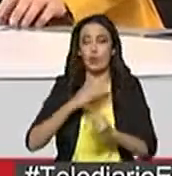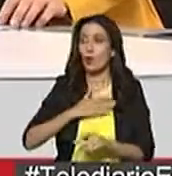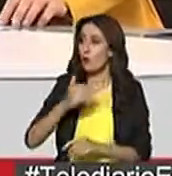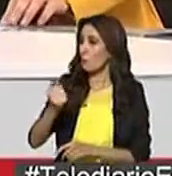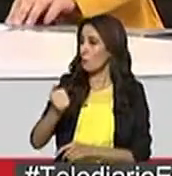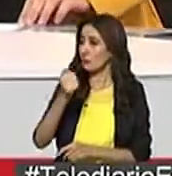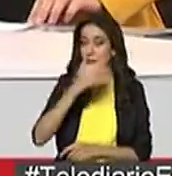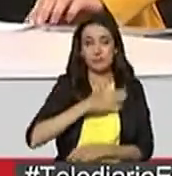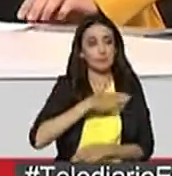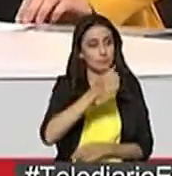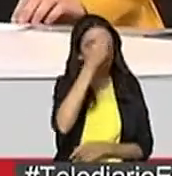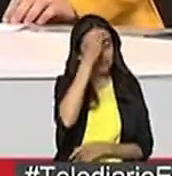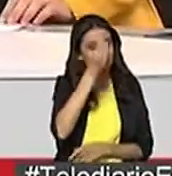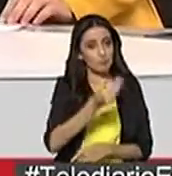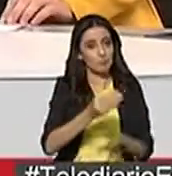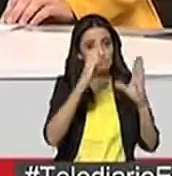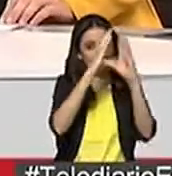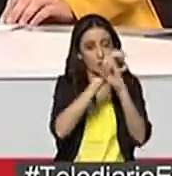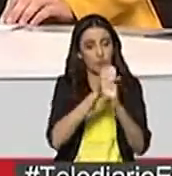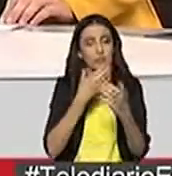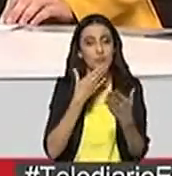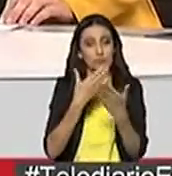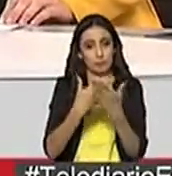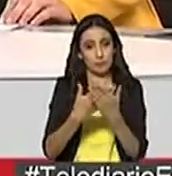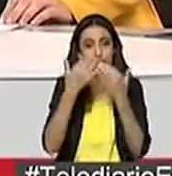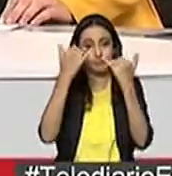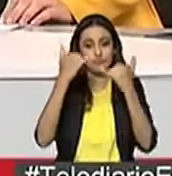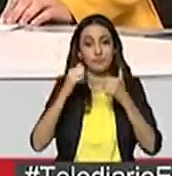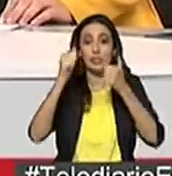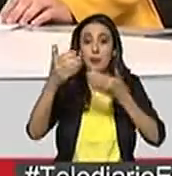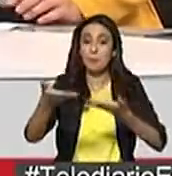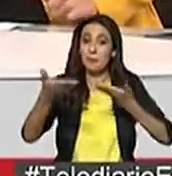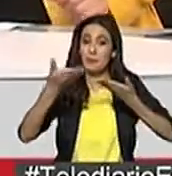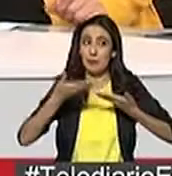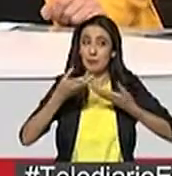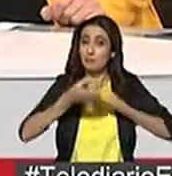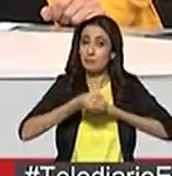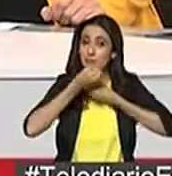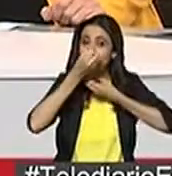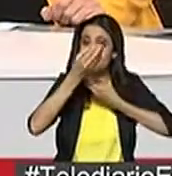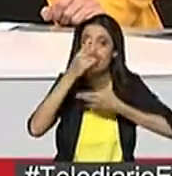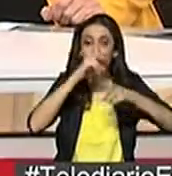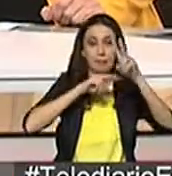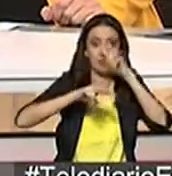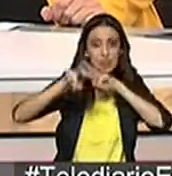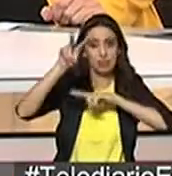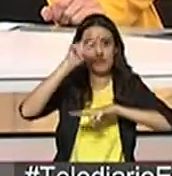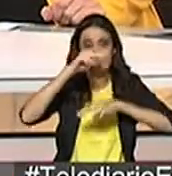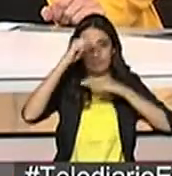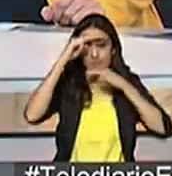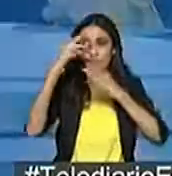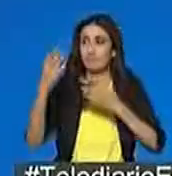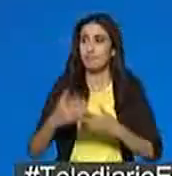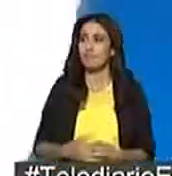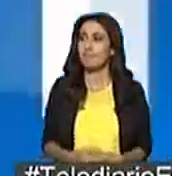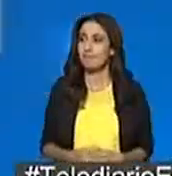Bien, gracias María del Carmen. Amigos televidentes, bienvenidos a esta entrega informativa. Revisamos de inmediato los titulares.